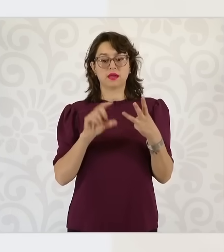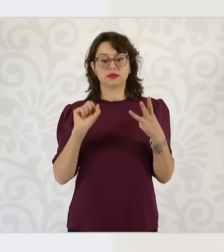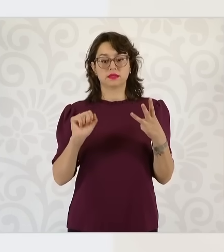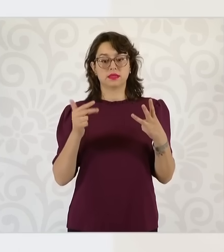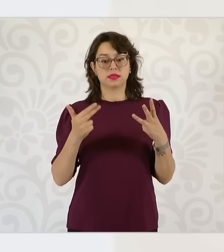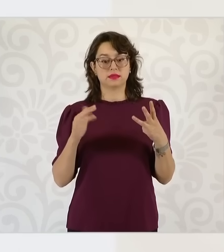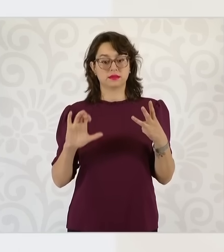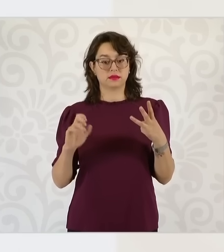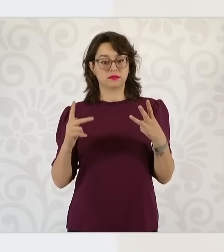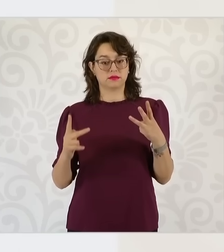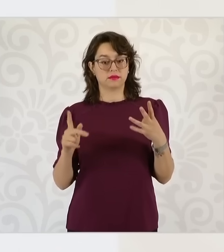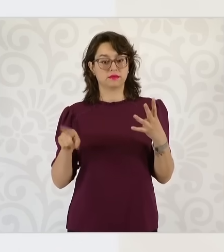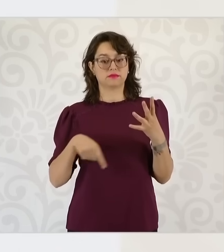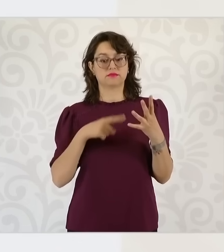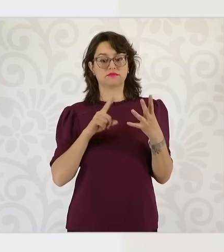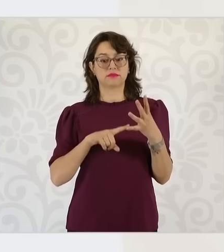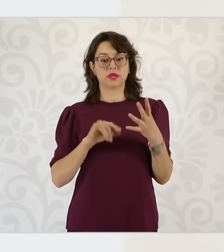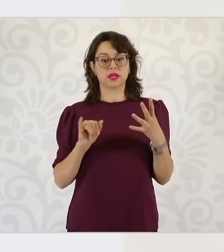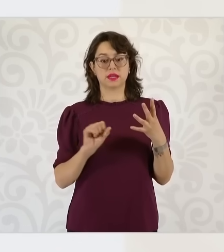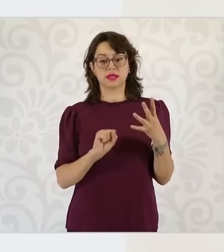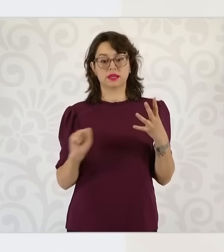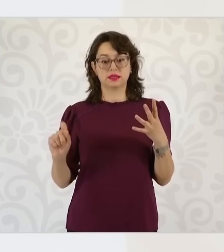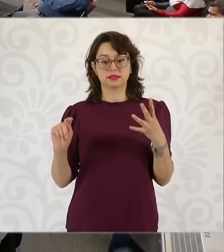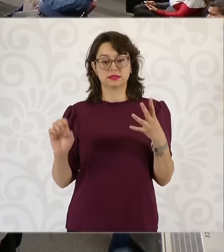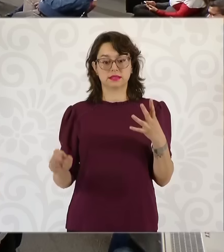de Hacienda y el director del ISSSTE.